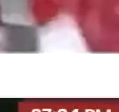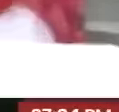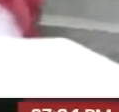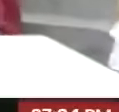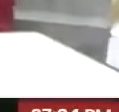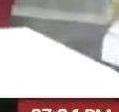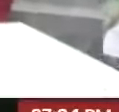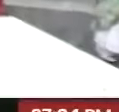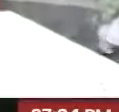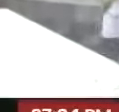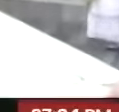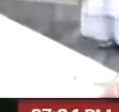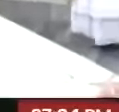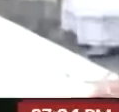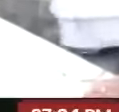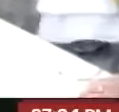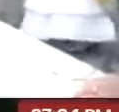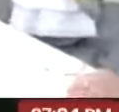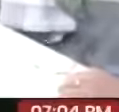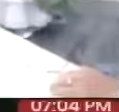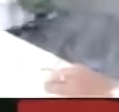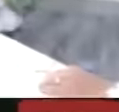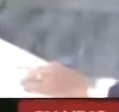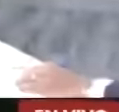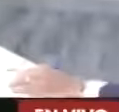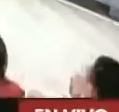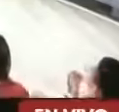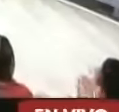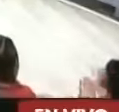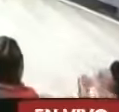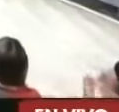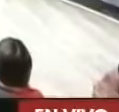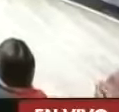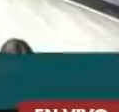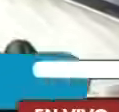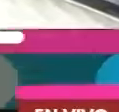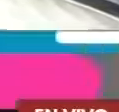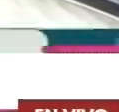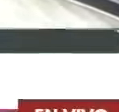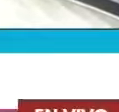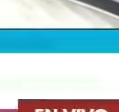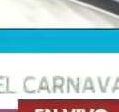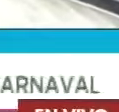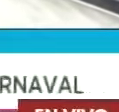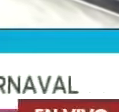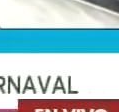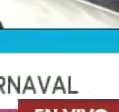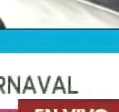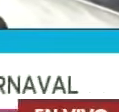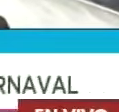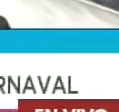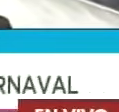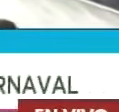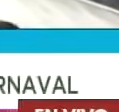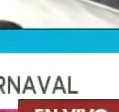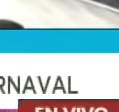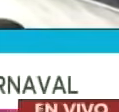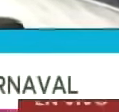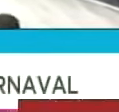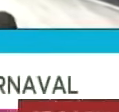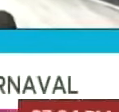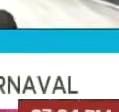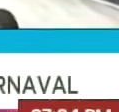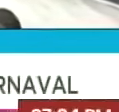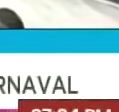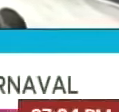en oro, hierro y mujer, venga mi Guayana y verás lo que ya yo sé. El Blanca